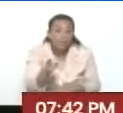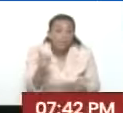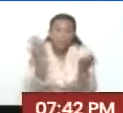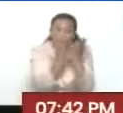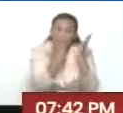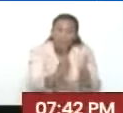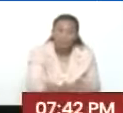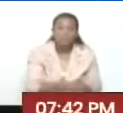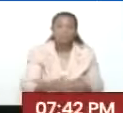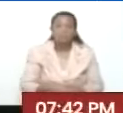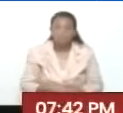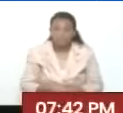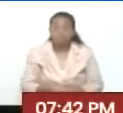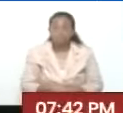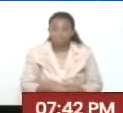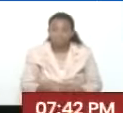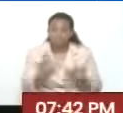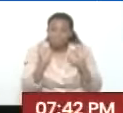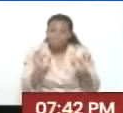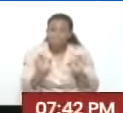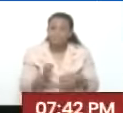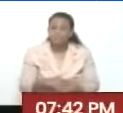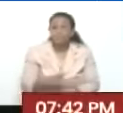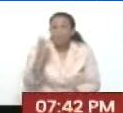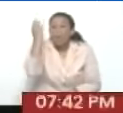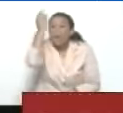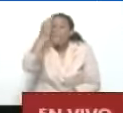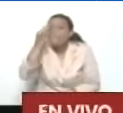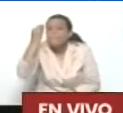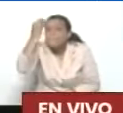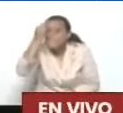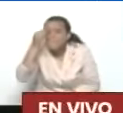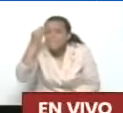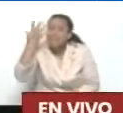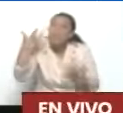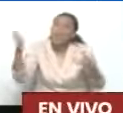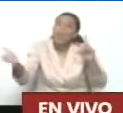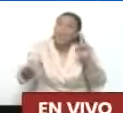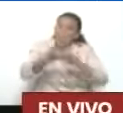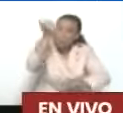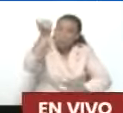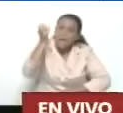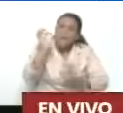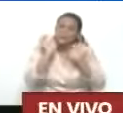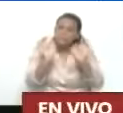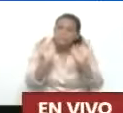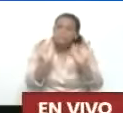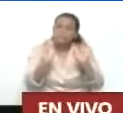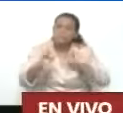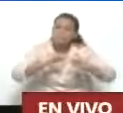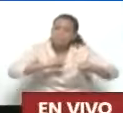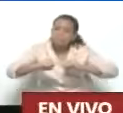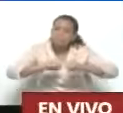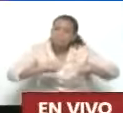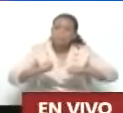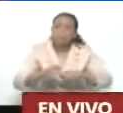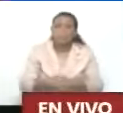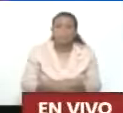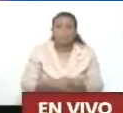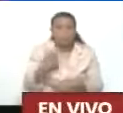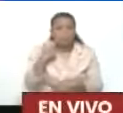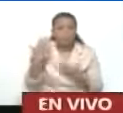estudiantes. Ahora, yo creo que es posible lograr un punto dinámico y